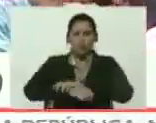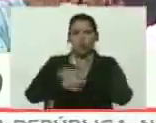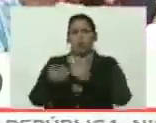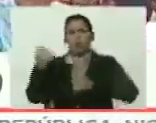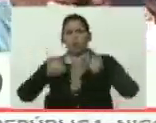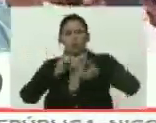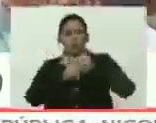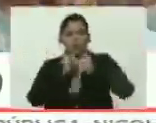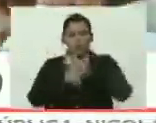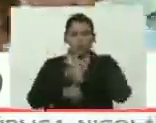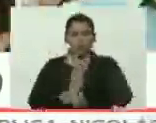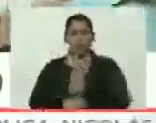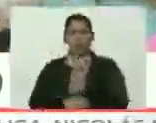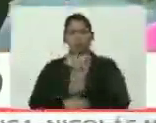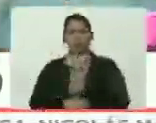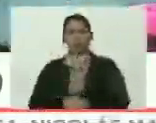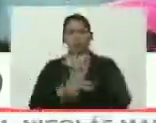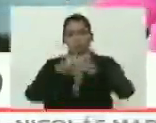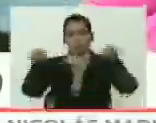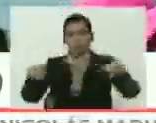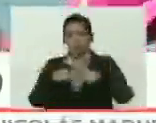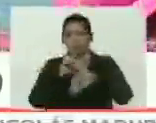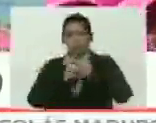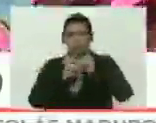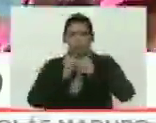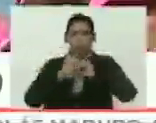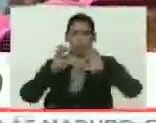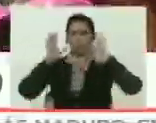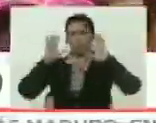deportivas, canchas deportivas.